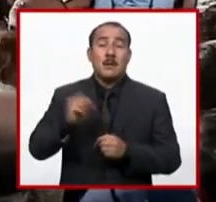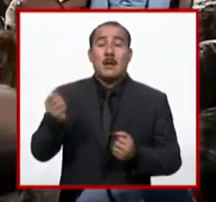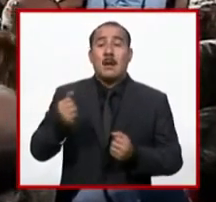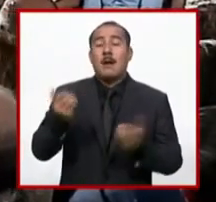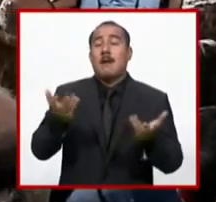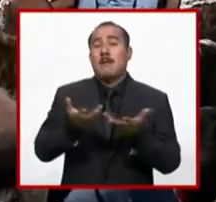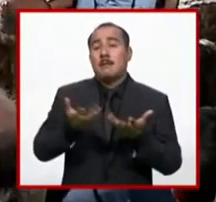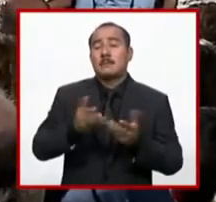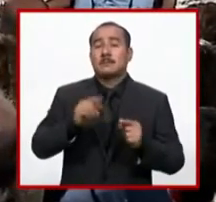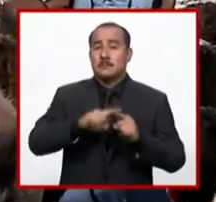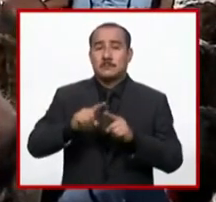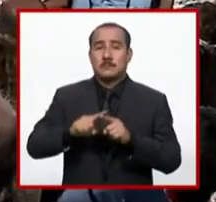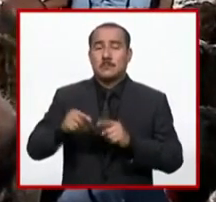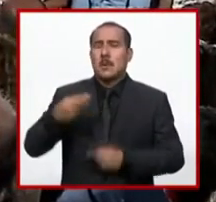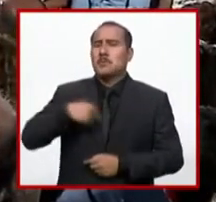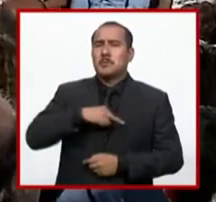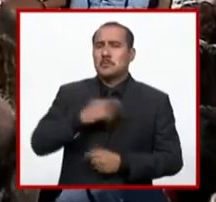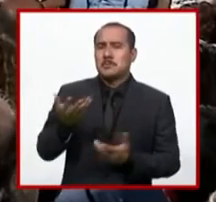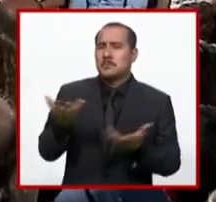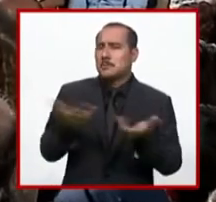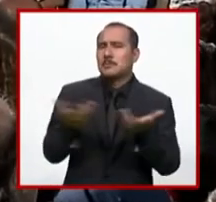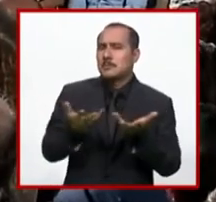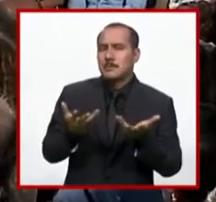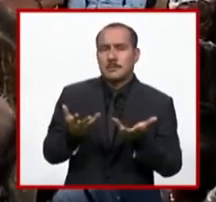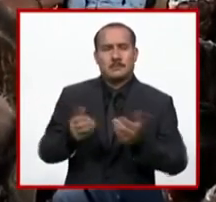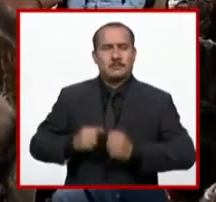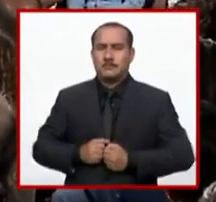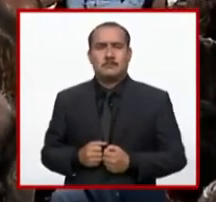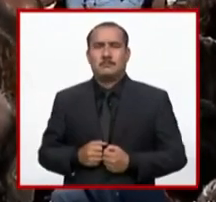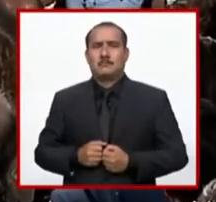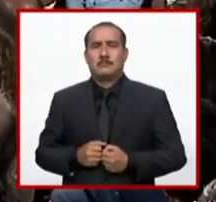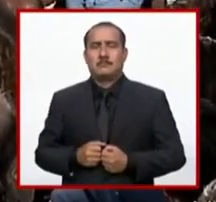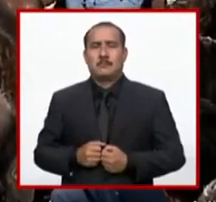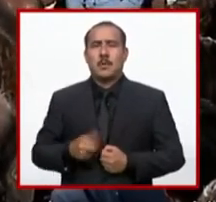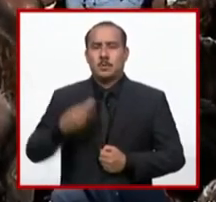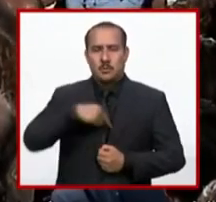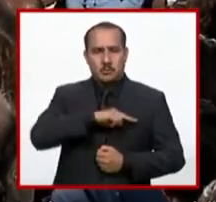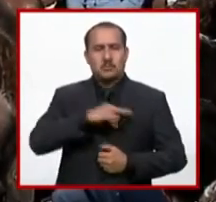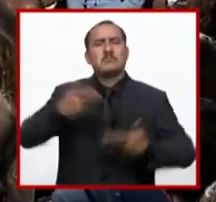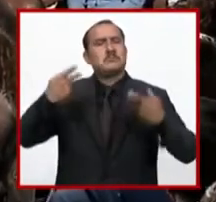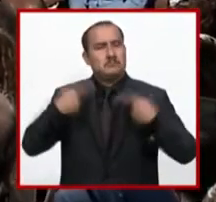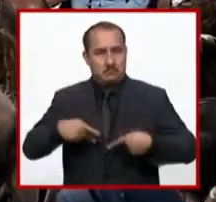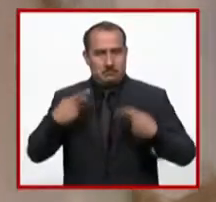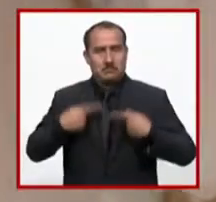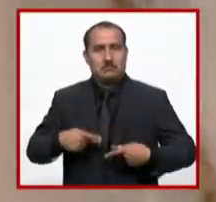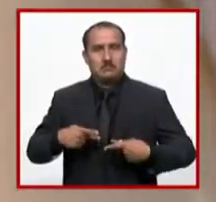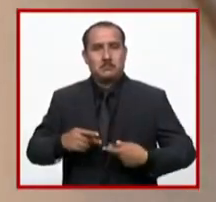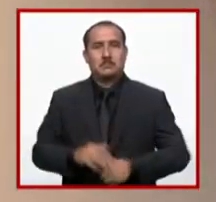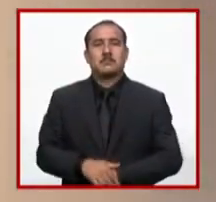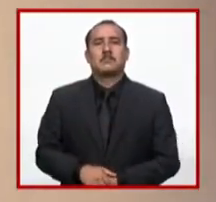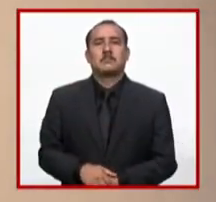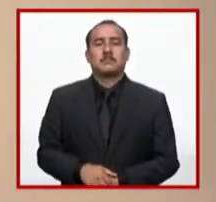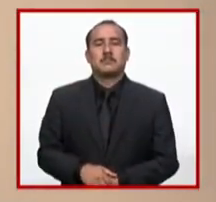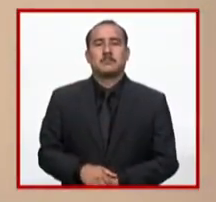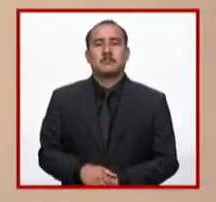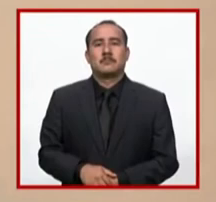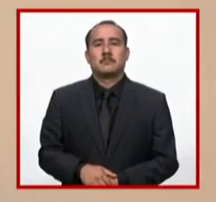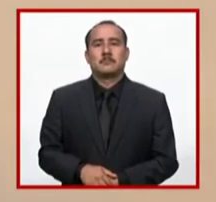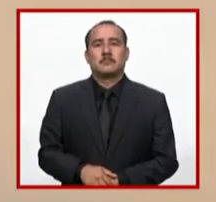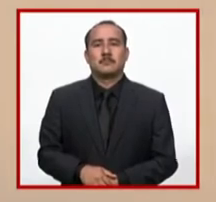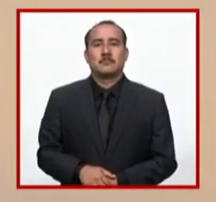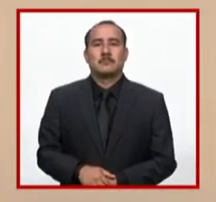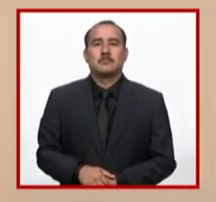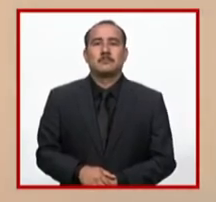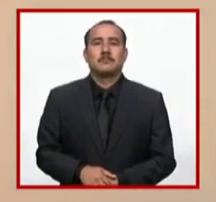y me decía, nosotros no somos asuntos, somos personas. Y